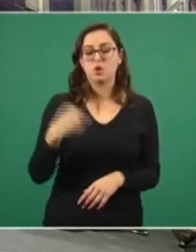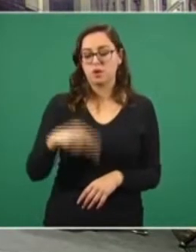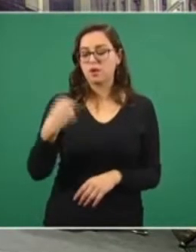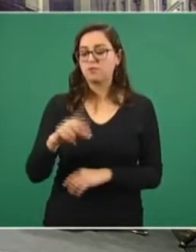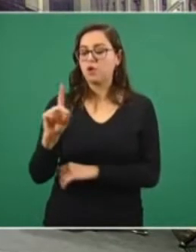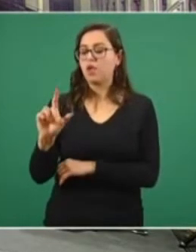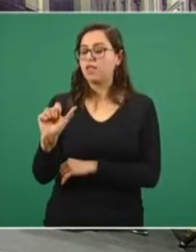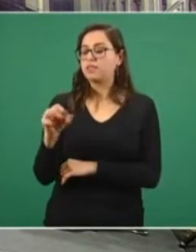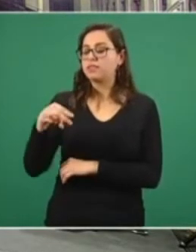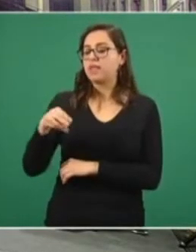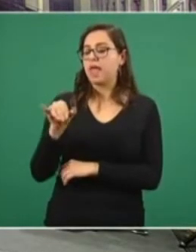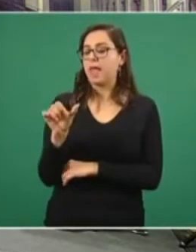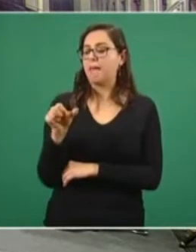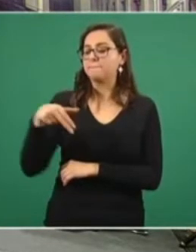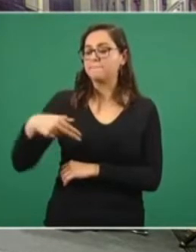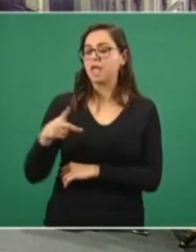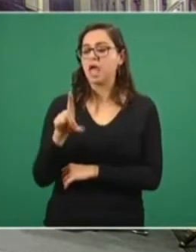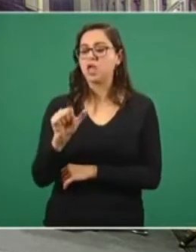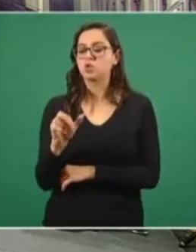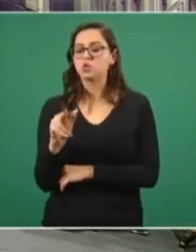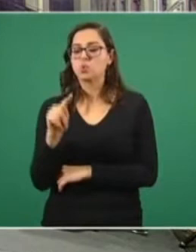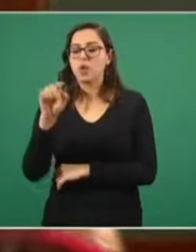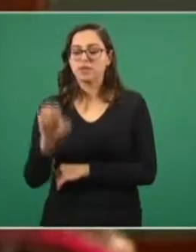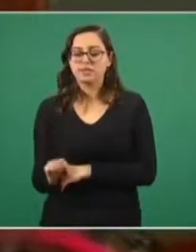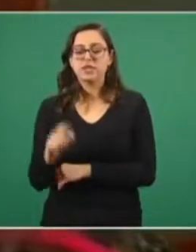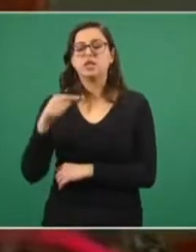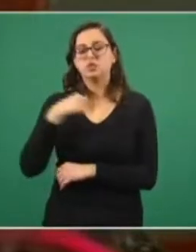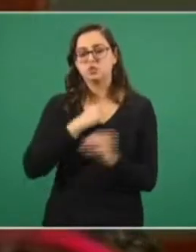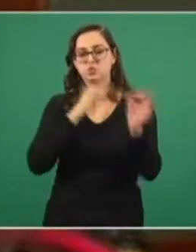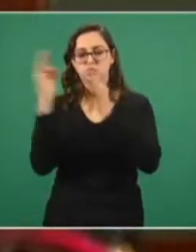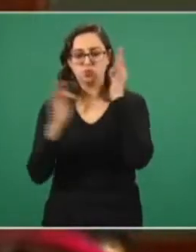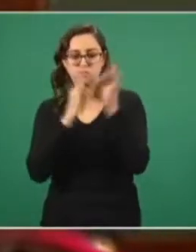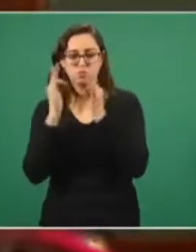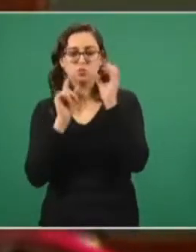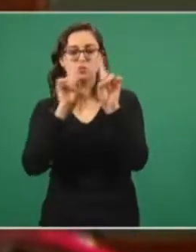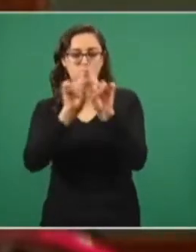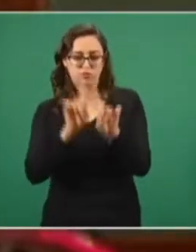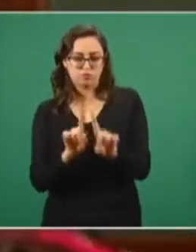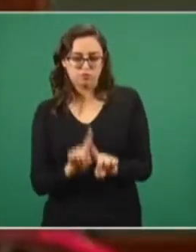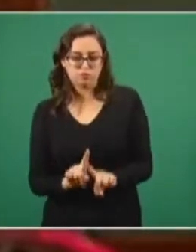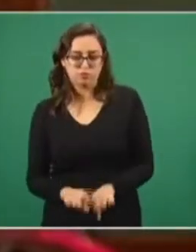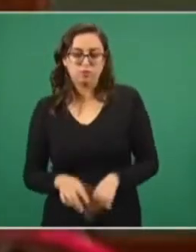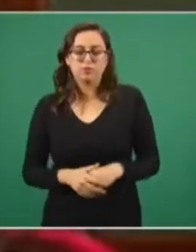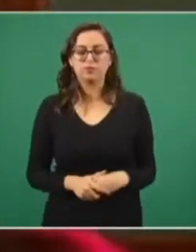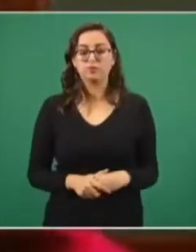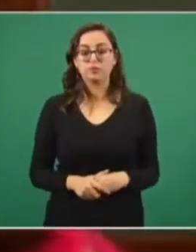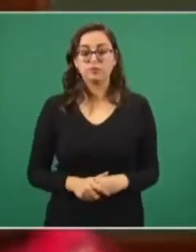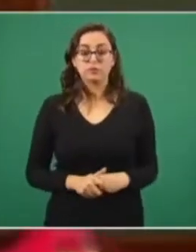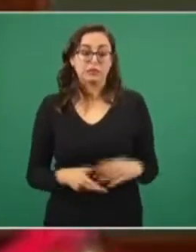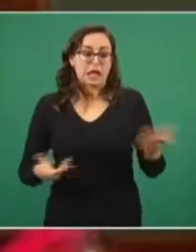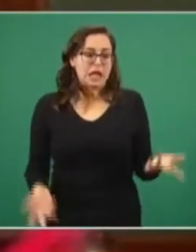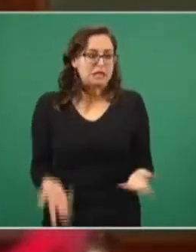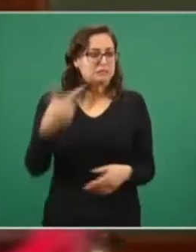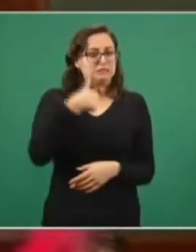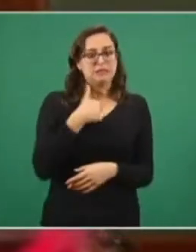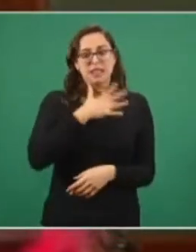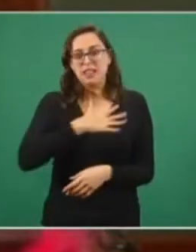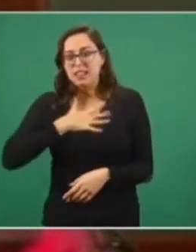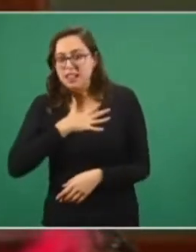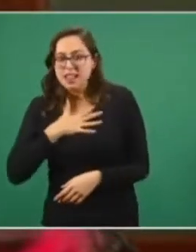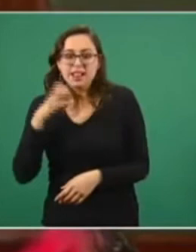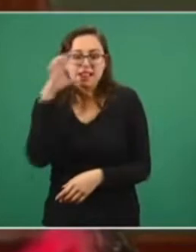de Política y Rock and Roll Radio, de Lobos FM. Lejos del amarillismo del